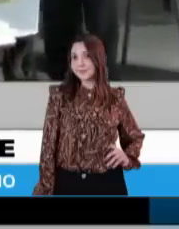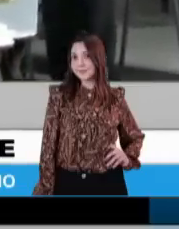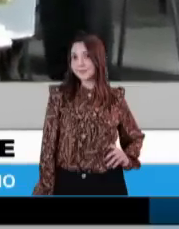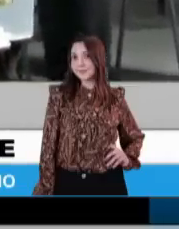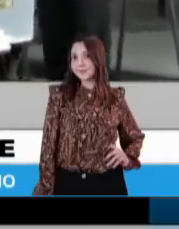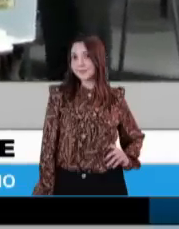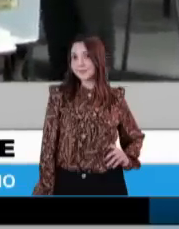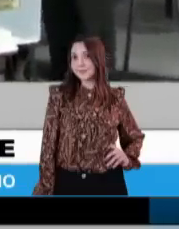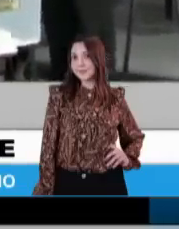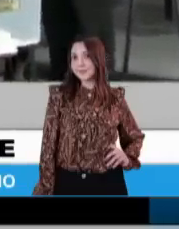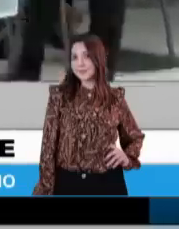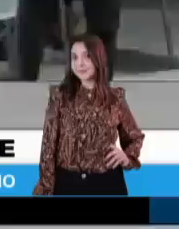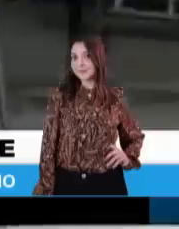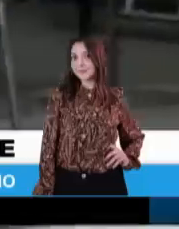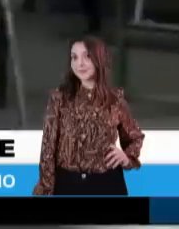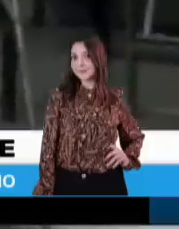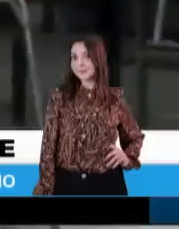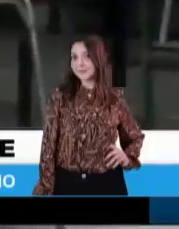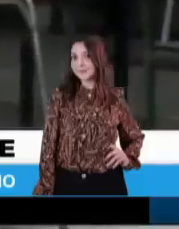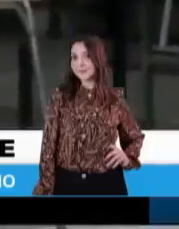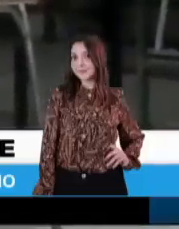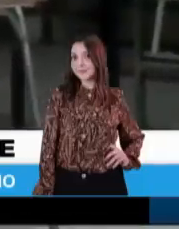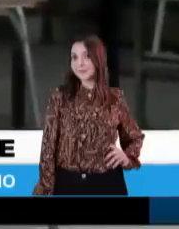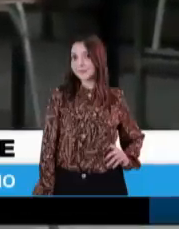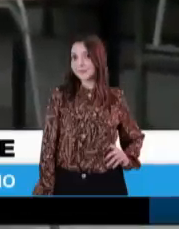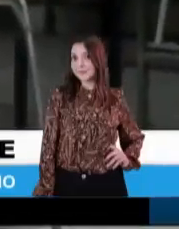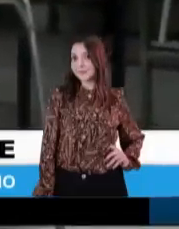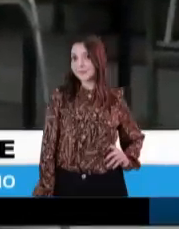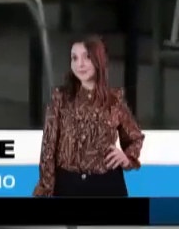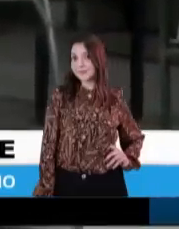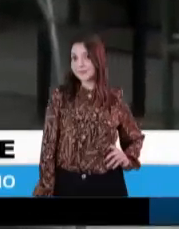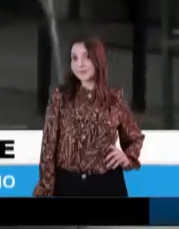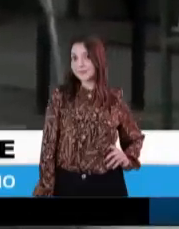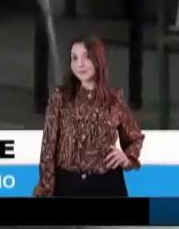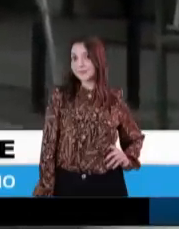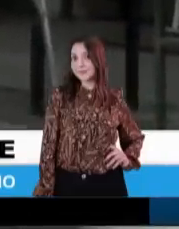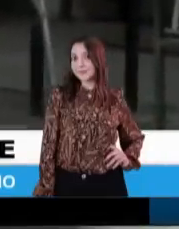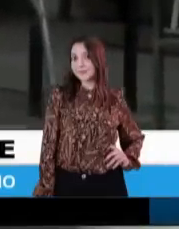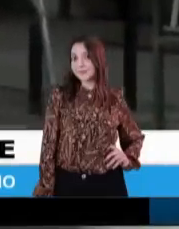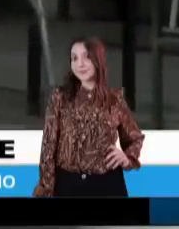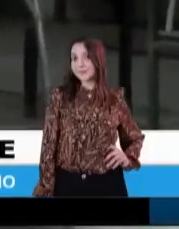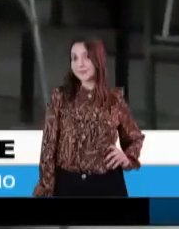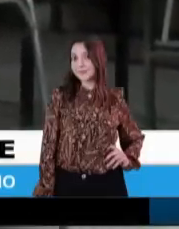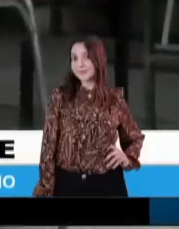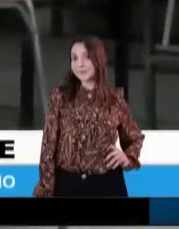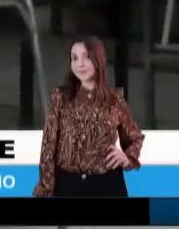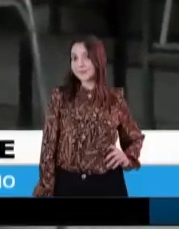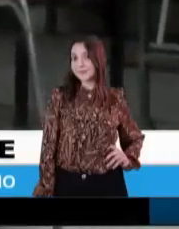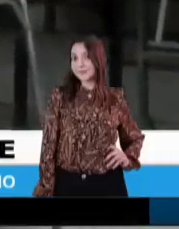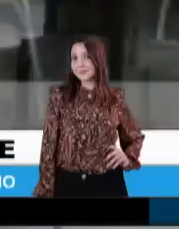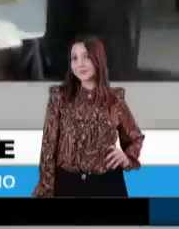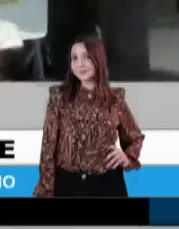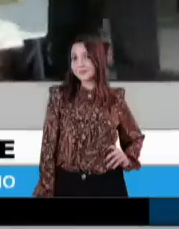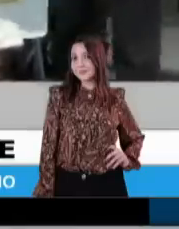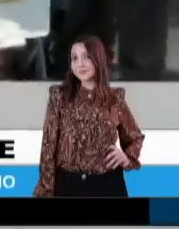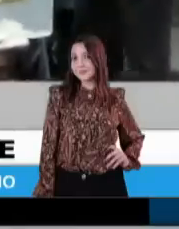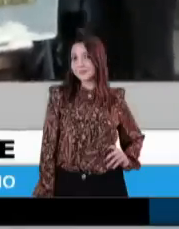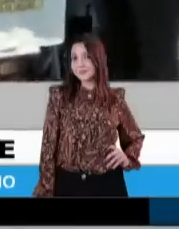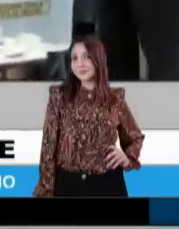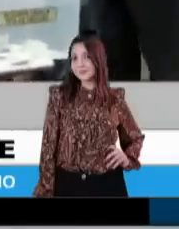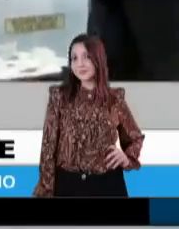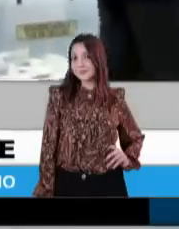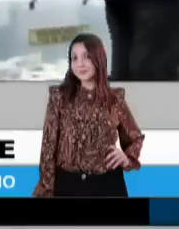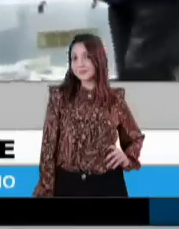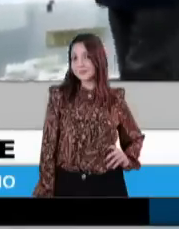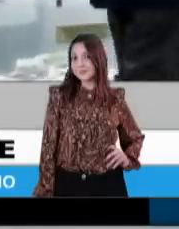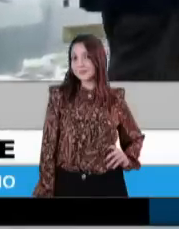Y de manera bastante intensa, en esta semana no que queda para el plebiscito. Todavía no comienza el periodo legal de campaña, que comienza hoy,